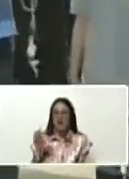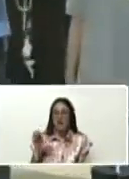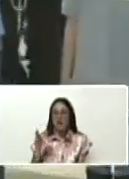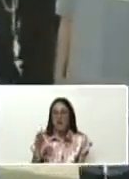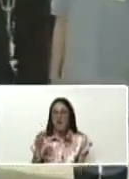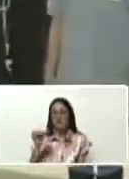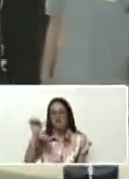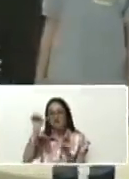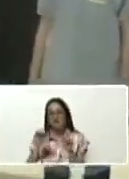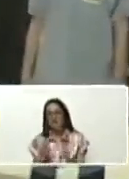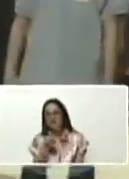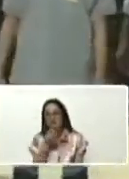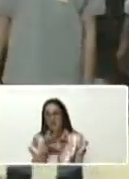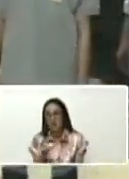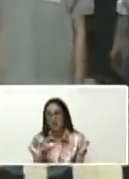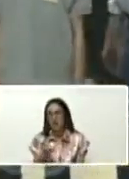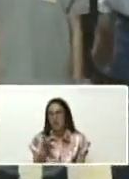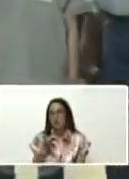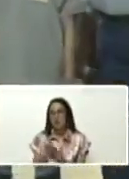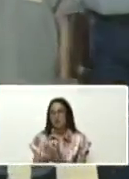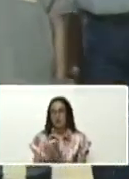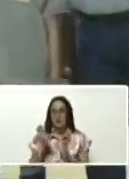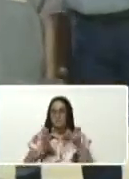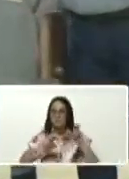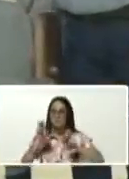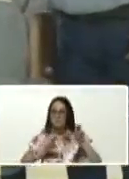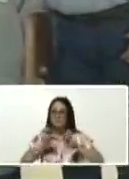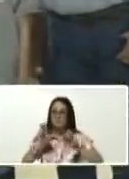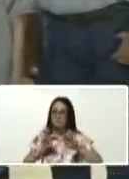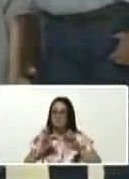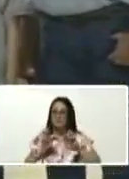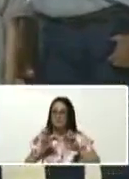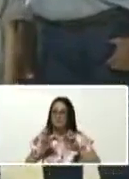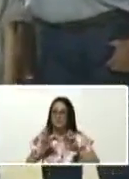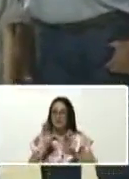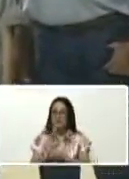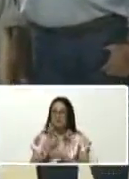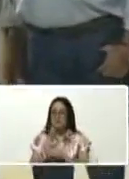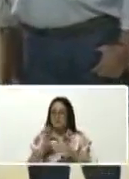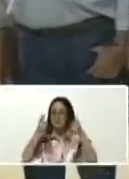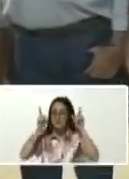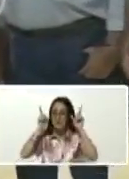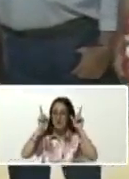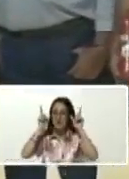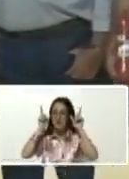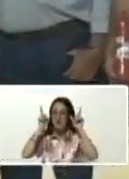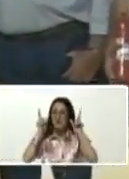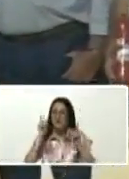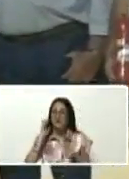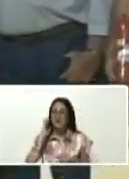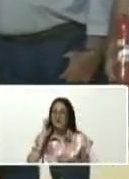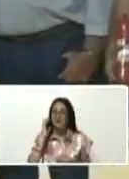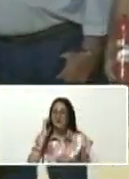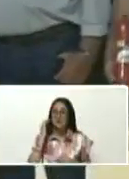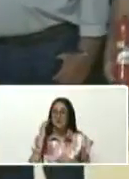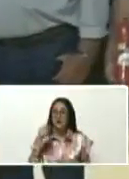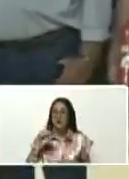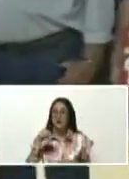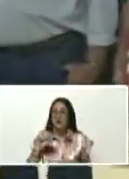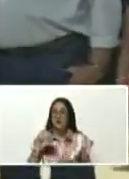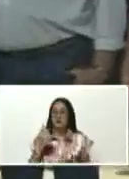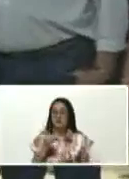hablara un poco sobre las estadísticas que ellos como criadores de búfalo llevan de esta